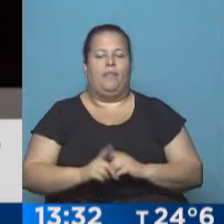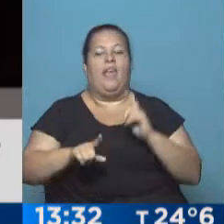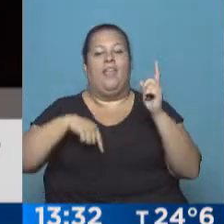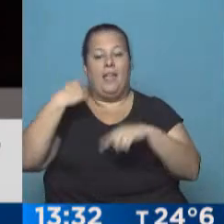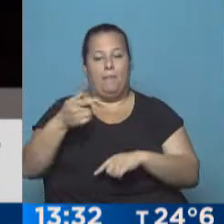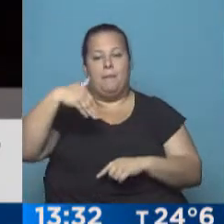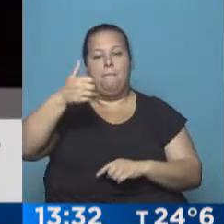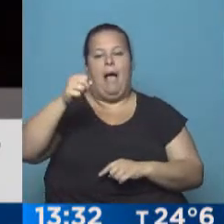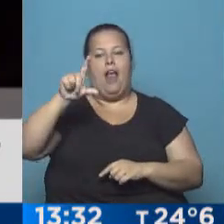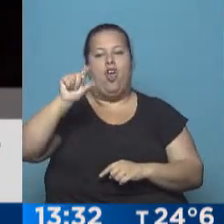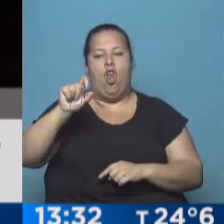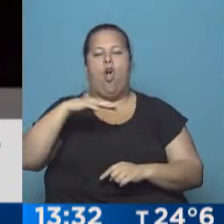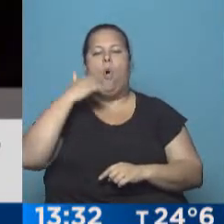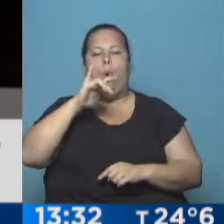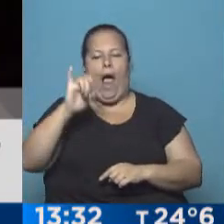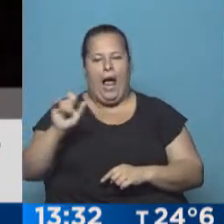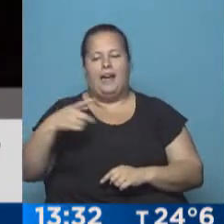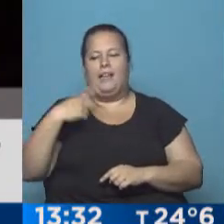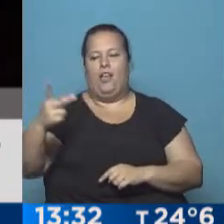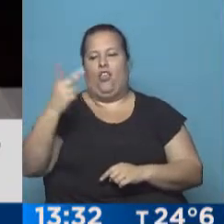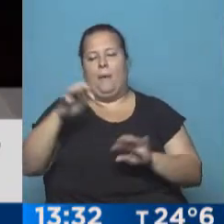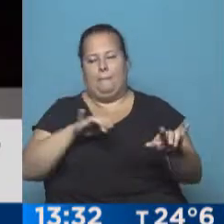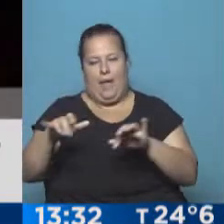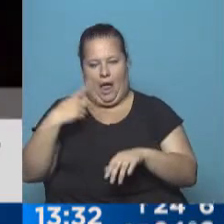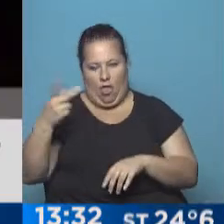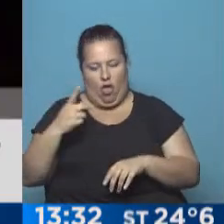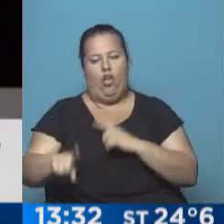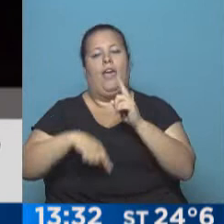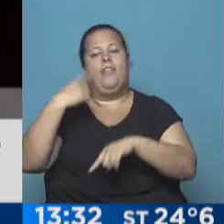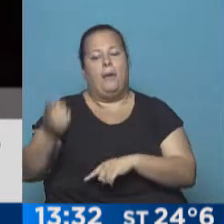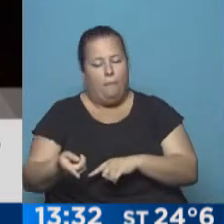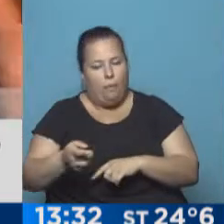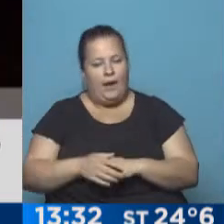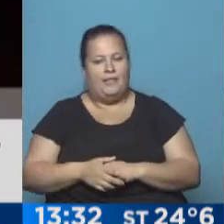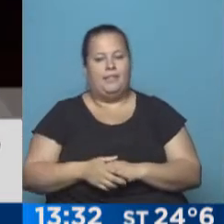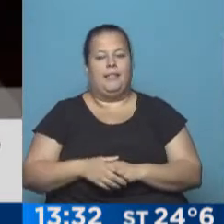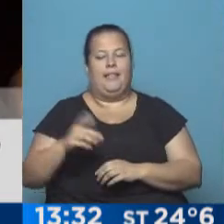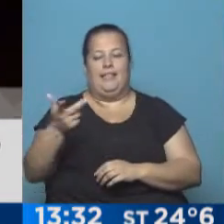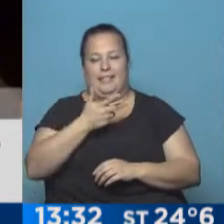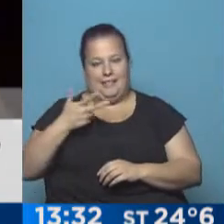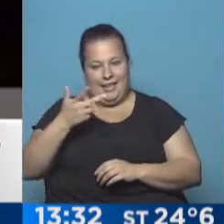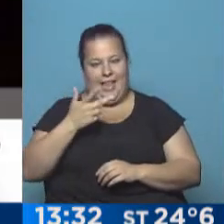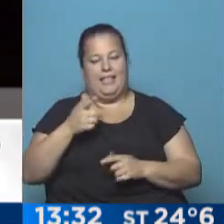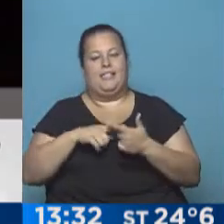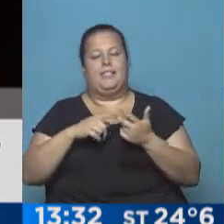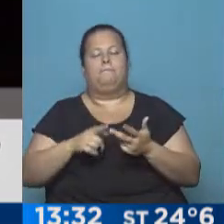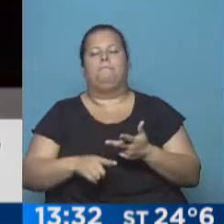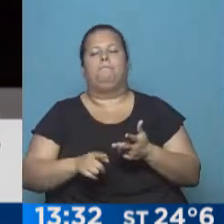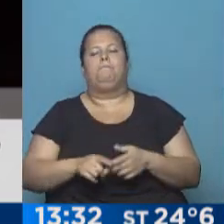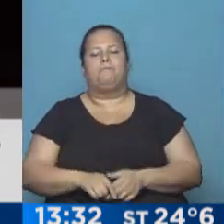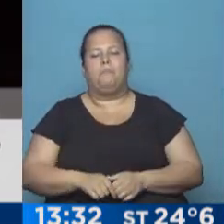viene Manolo Juárez, en el dúo con los dos pianos. Después el trío Vitale Vargas González, o sea, Bernardo Vázquez y Lucho